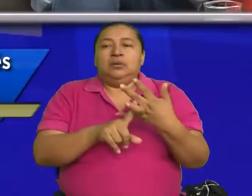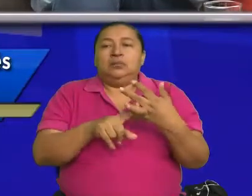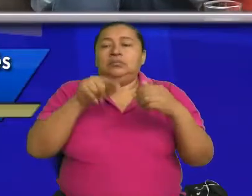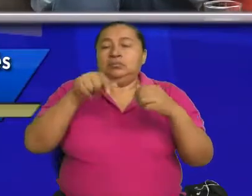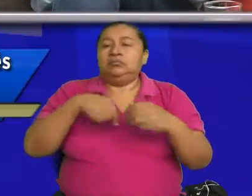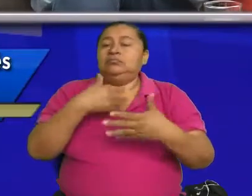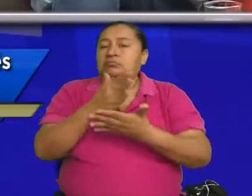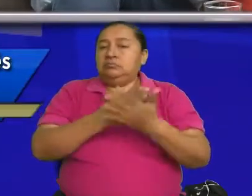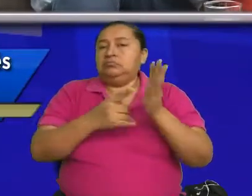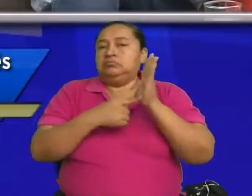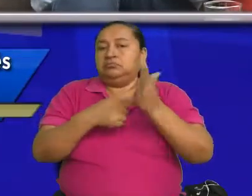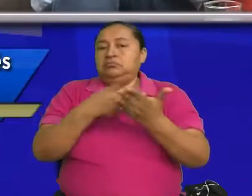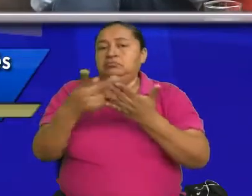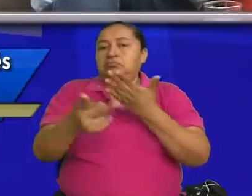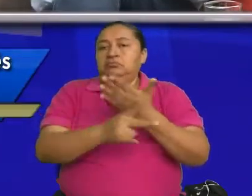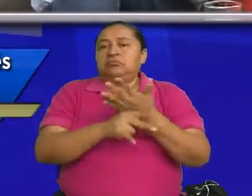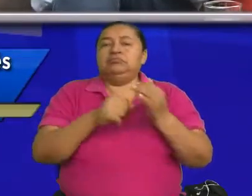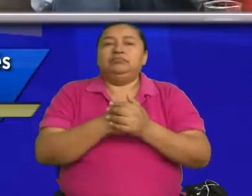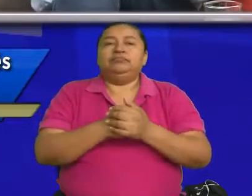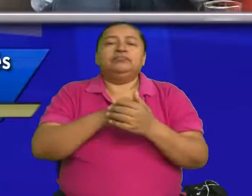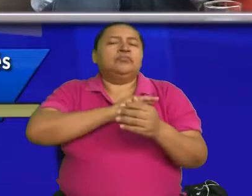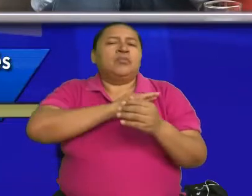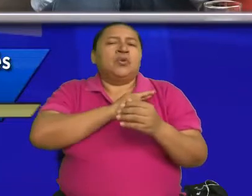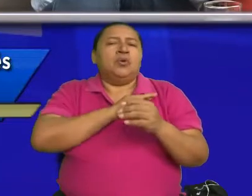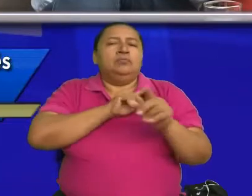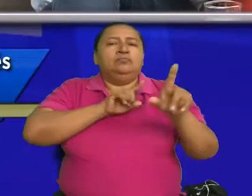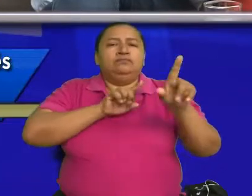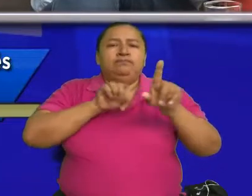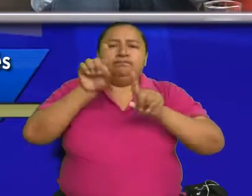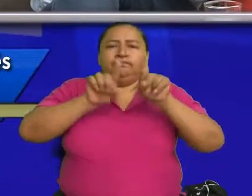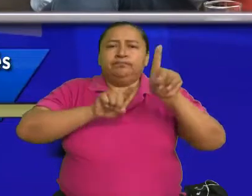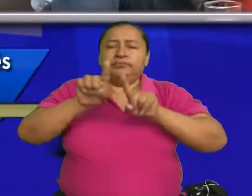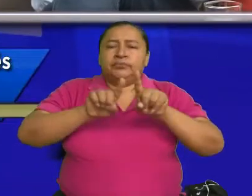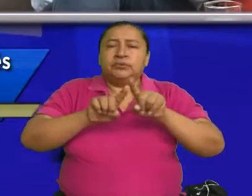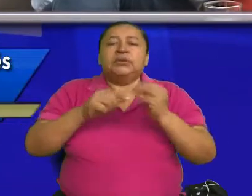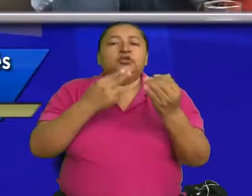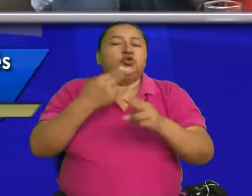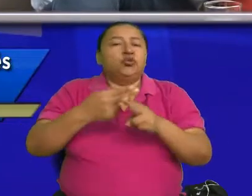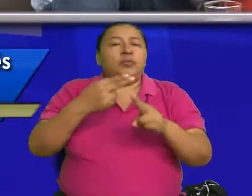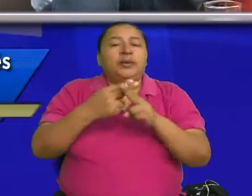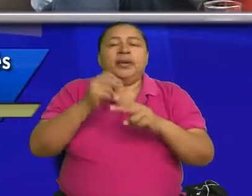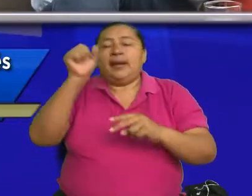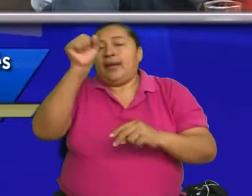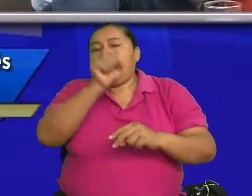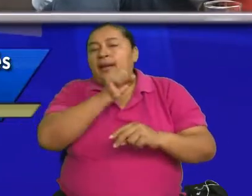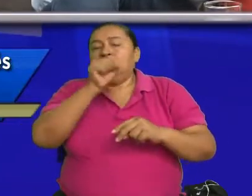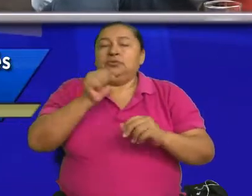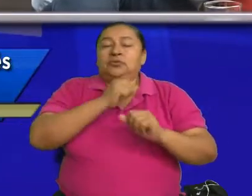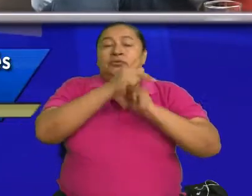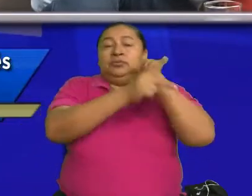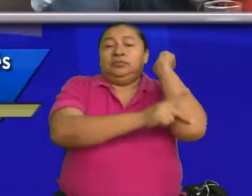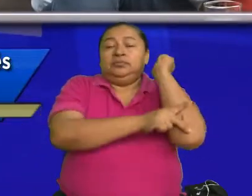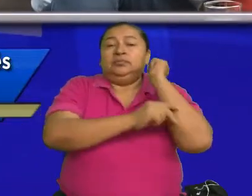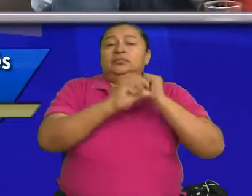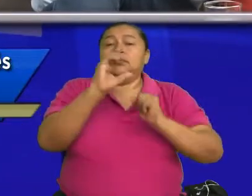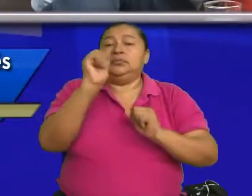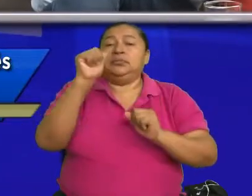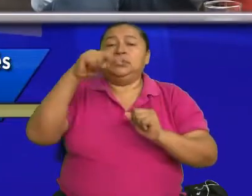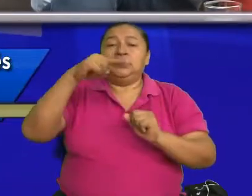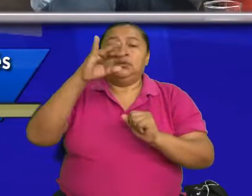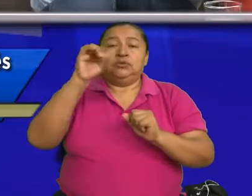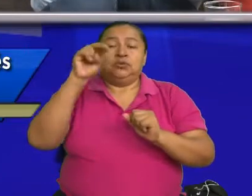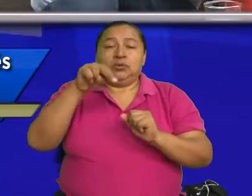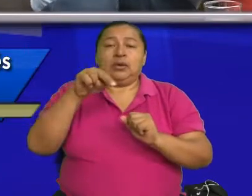Rugama también. Hay un certamen que se está impulsando, es Canción a la Patria. Hay una canción a la patria que para mí es